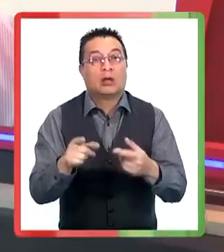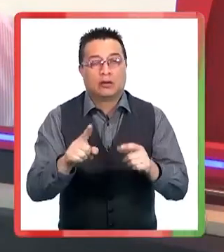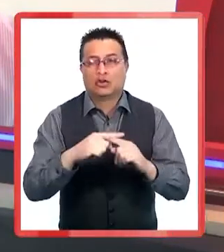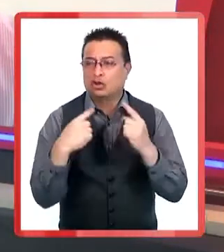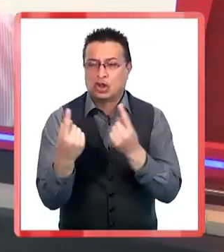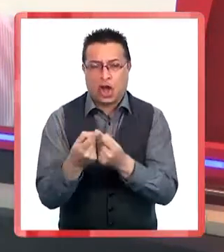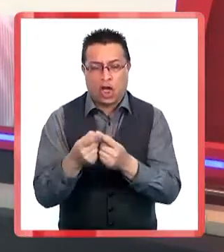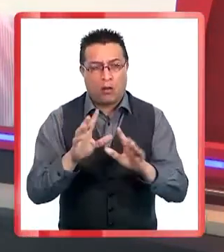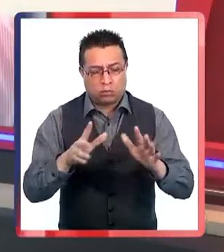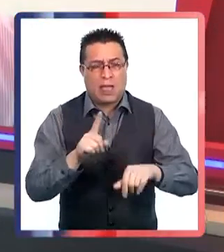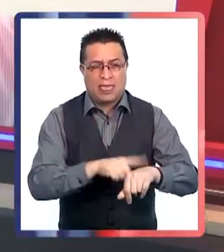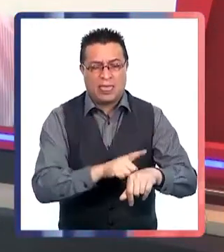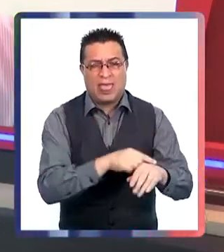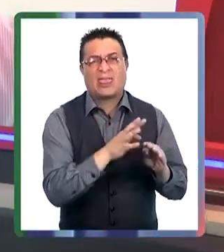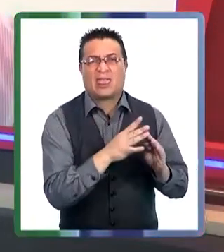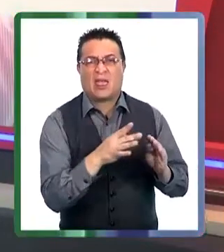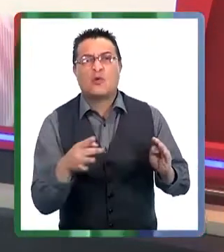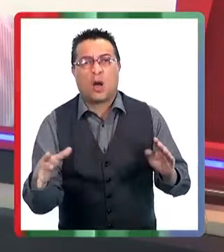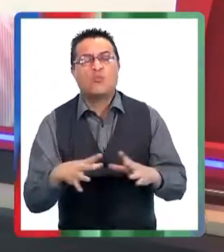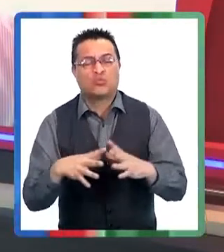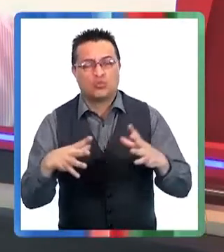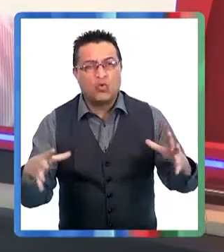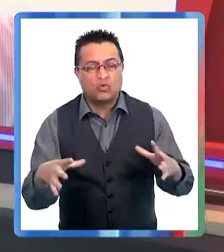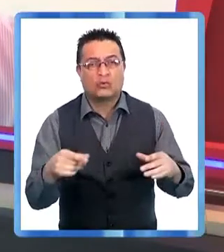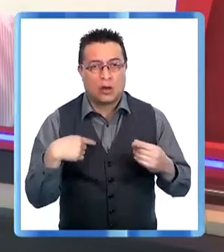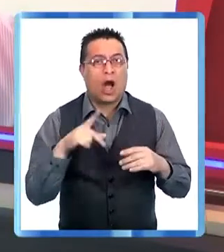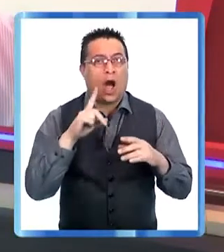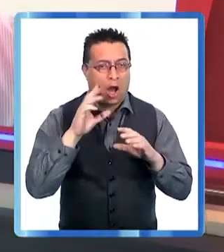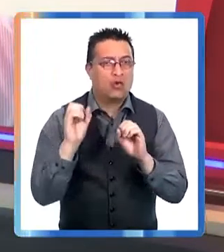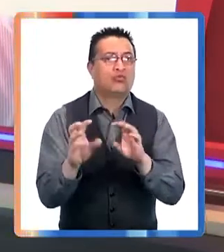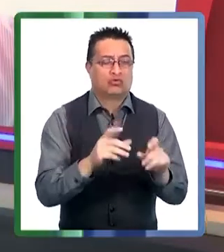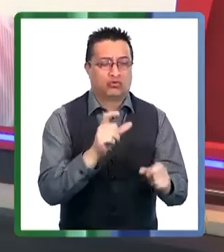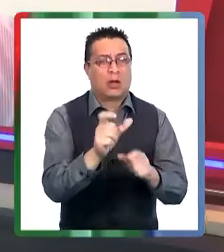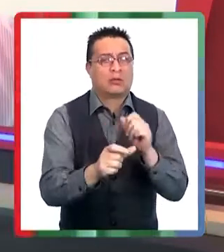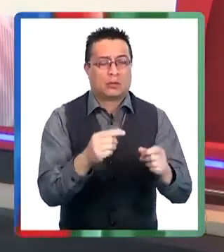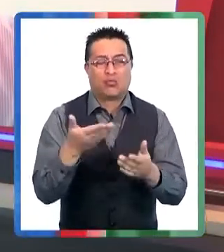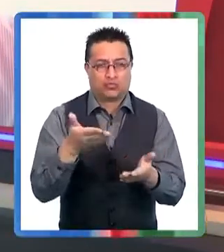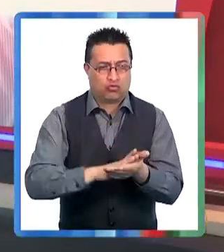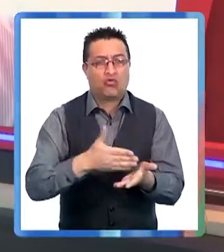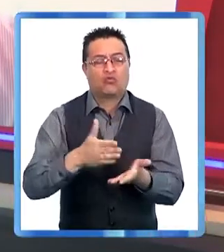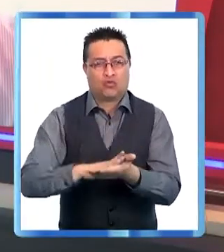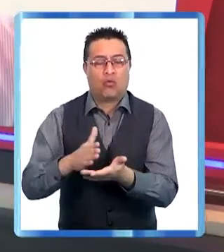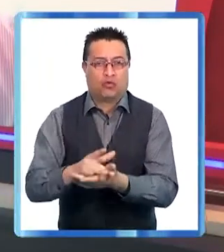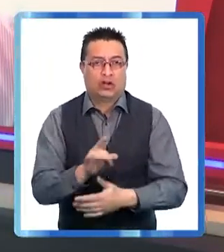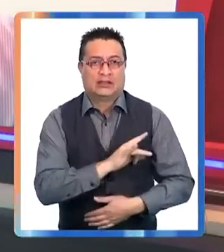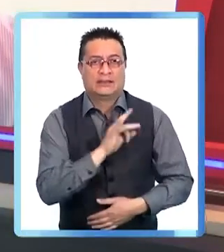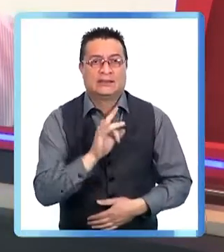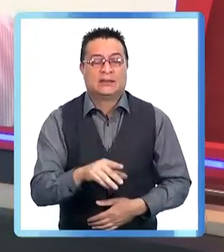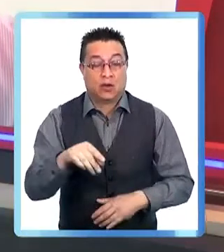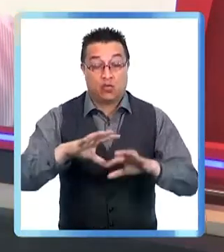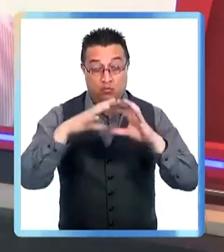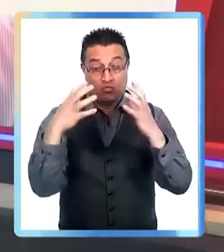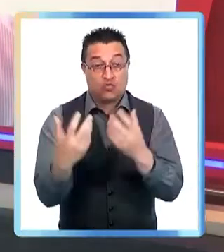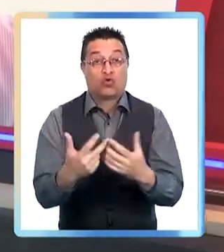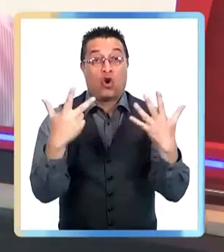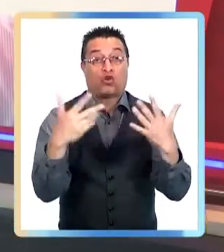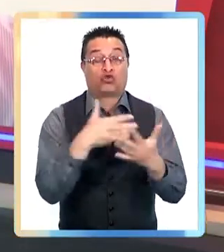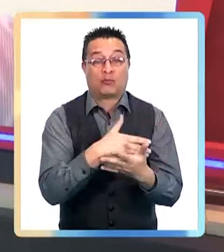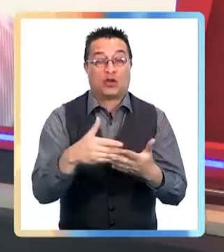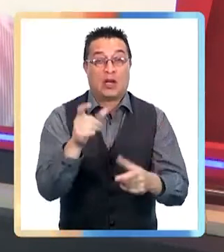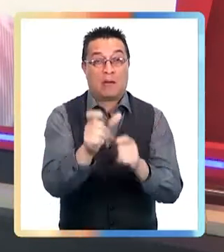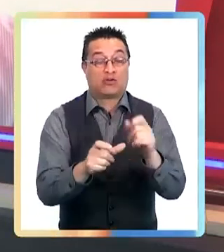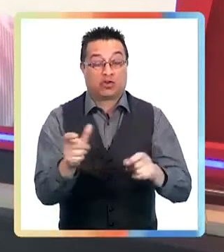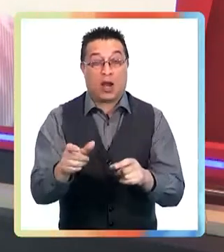todas las cosas parecen demorar demasiado tiempo y yo decía, hay muchas personas que están muriendo cada año en nuestro país y en el mundo, 8 millones de